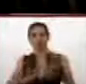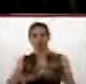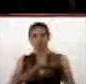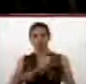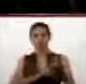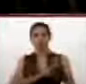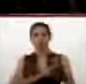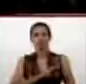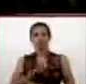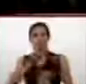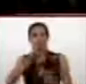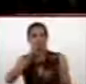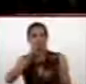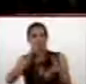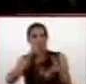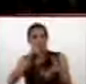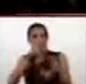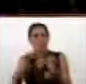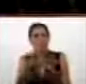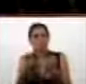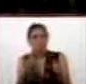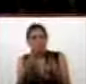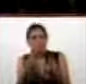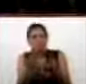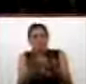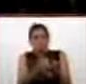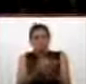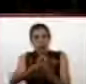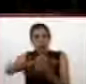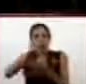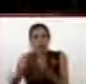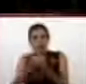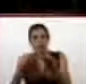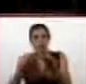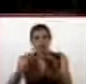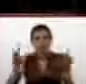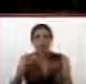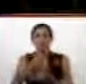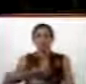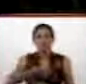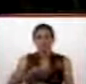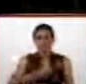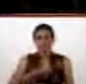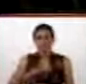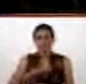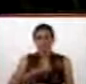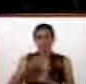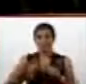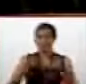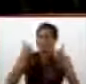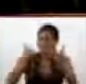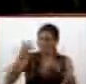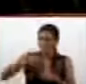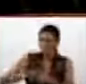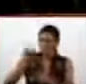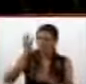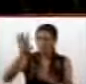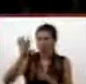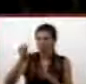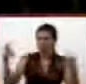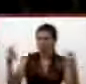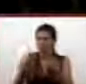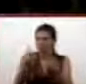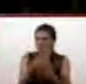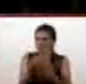para dialogar sobre su contribución a un ambiente de paz, tolerancia y convivencia en el país. En la reunión